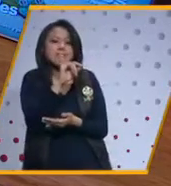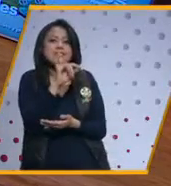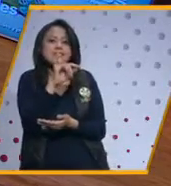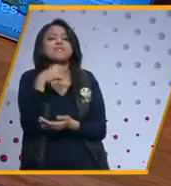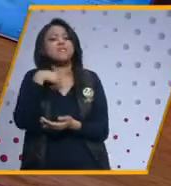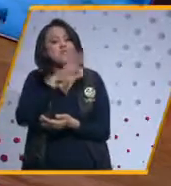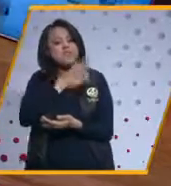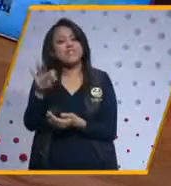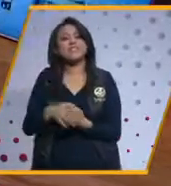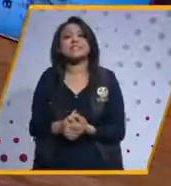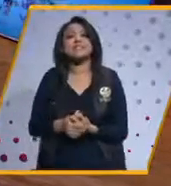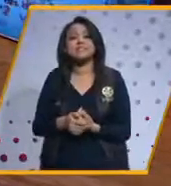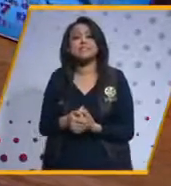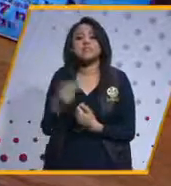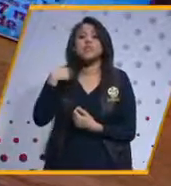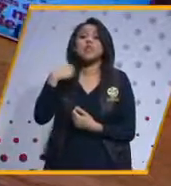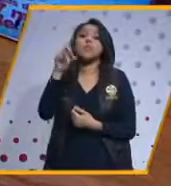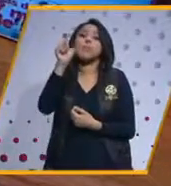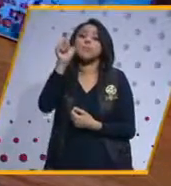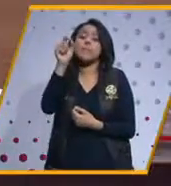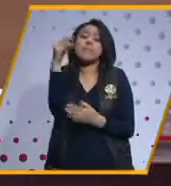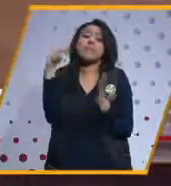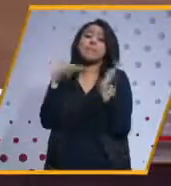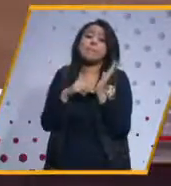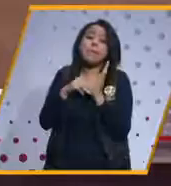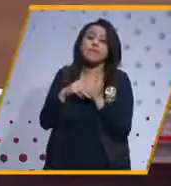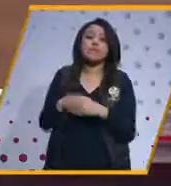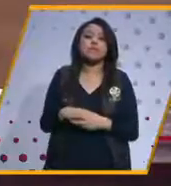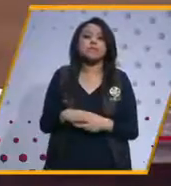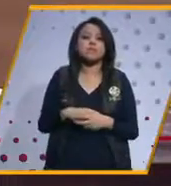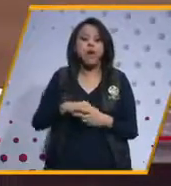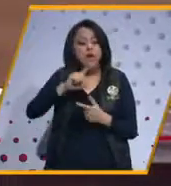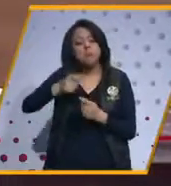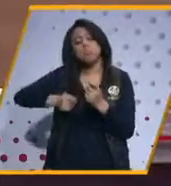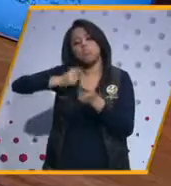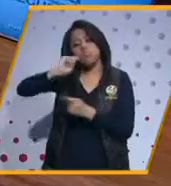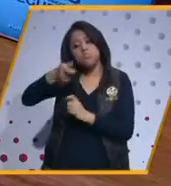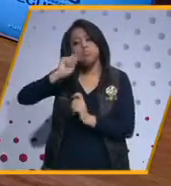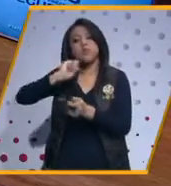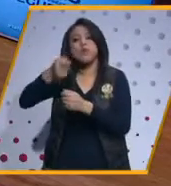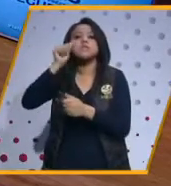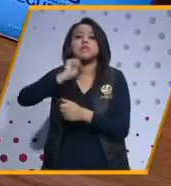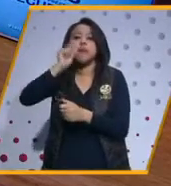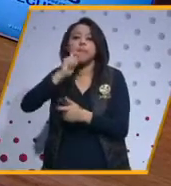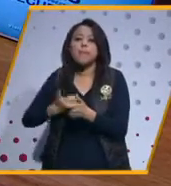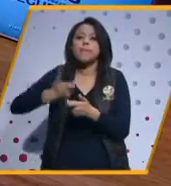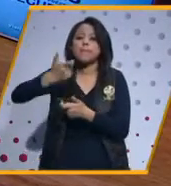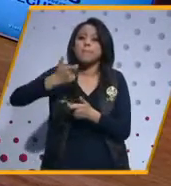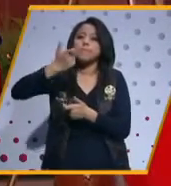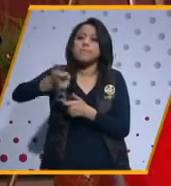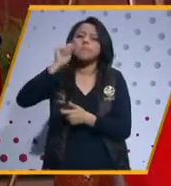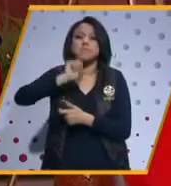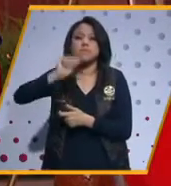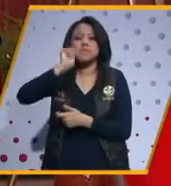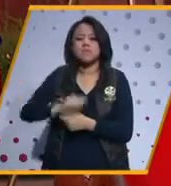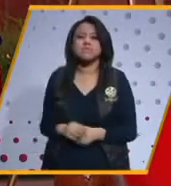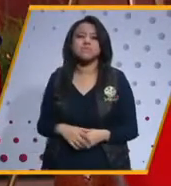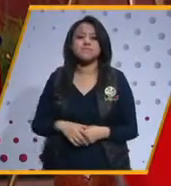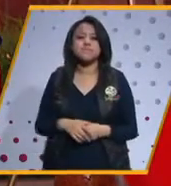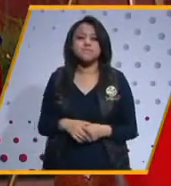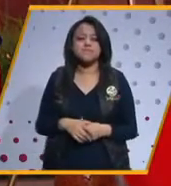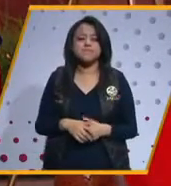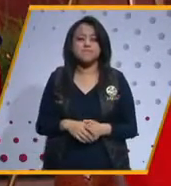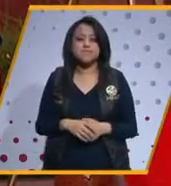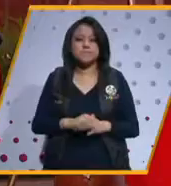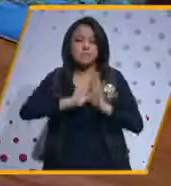urgen 20,000 para y voy pagando mi préstamo a la mensualidad que me quedo, a la semanalidad o como yo llegué a arreglo con ustedes, ¿no?